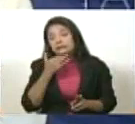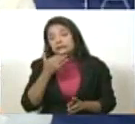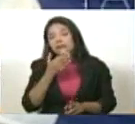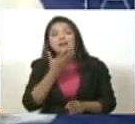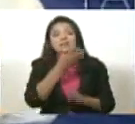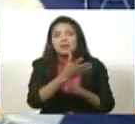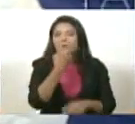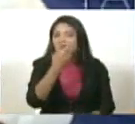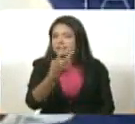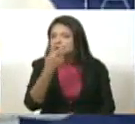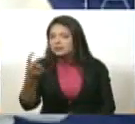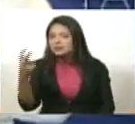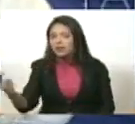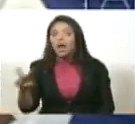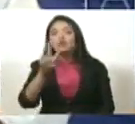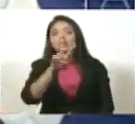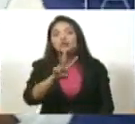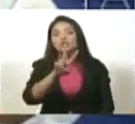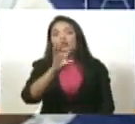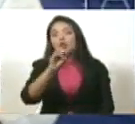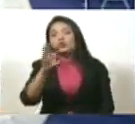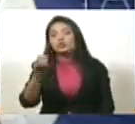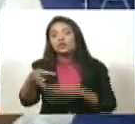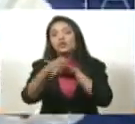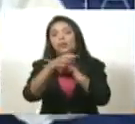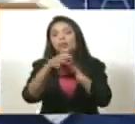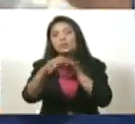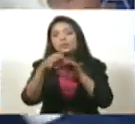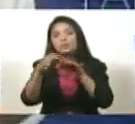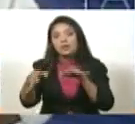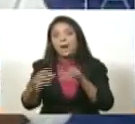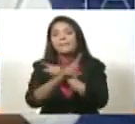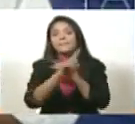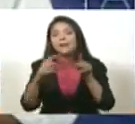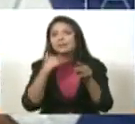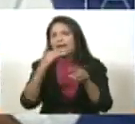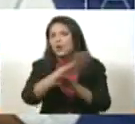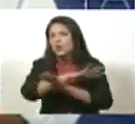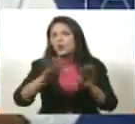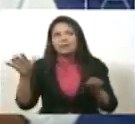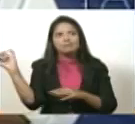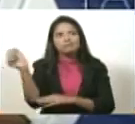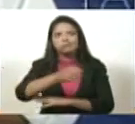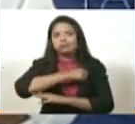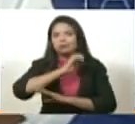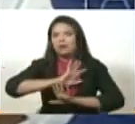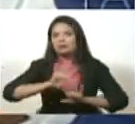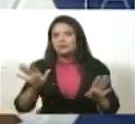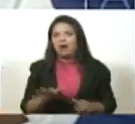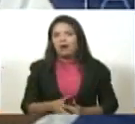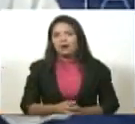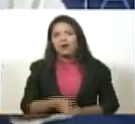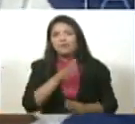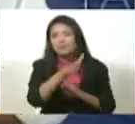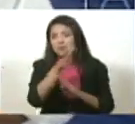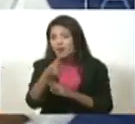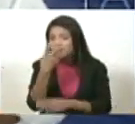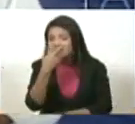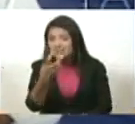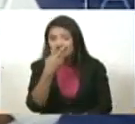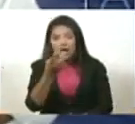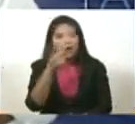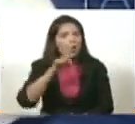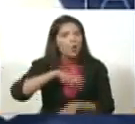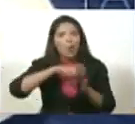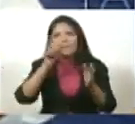en una semana 200 municipios y ha sobrepasado las expectativas. Hemos visitado todos los